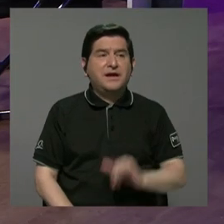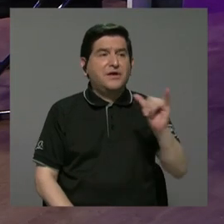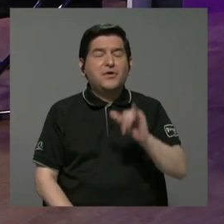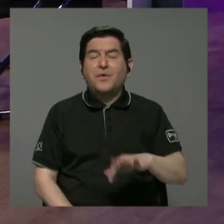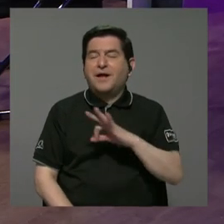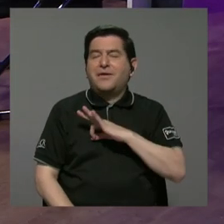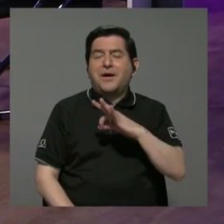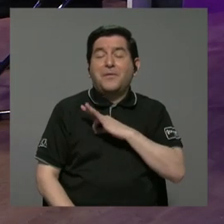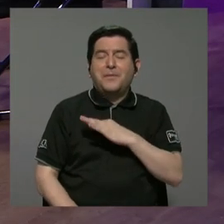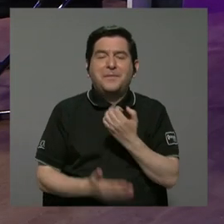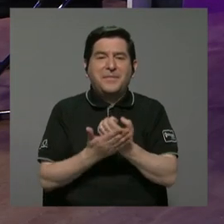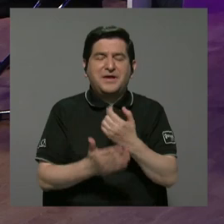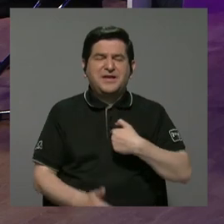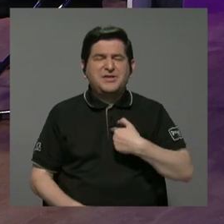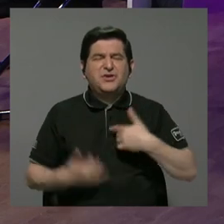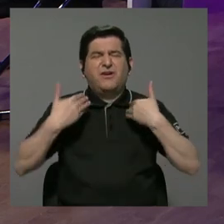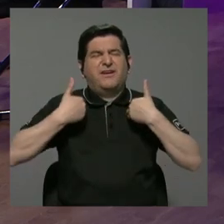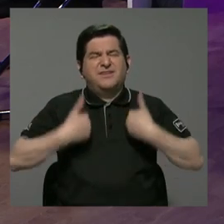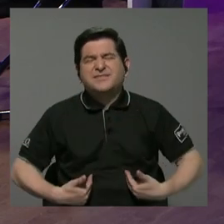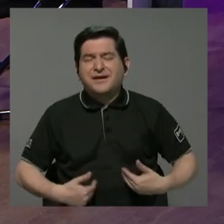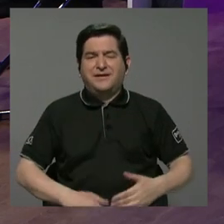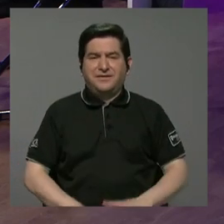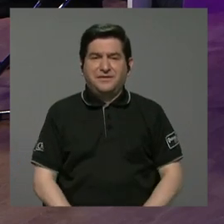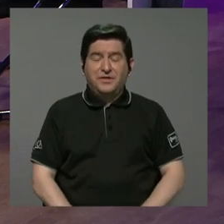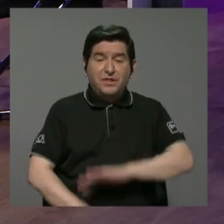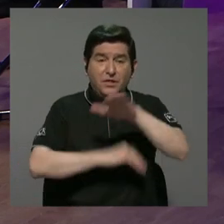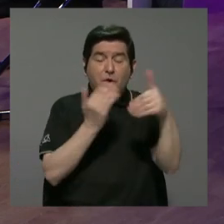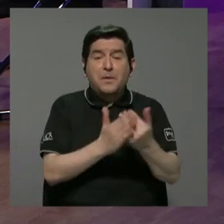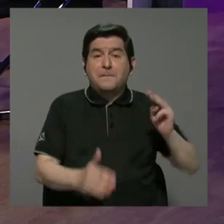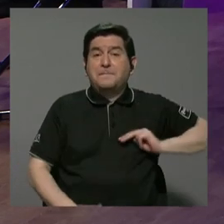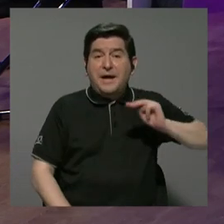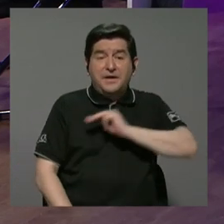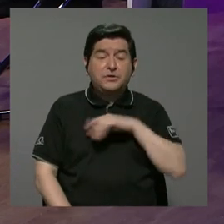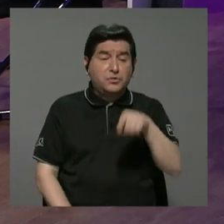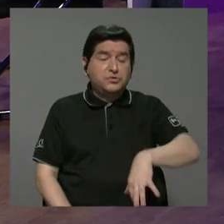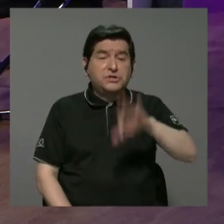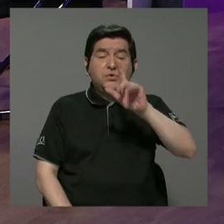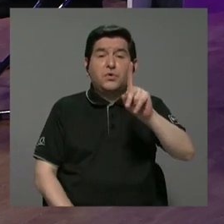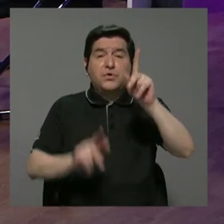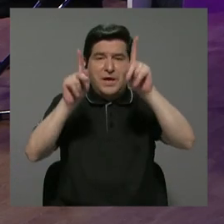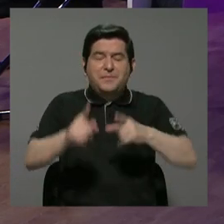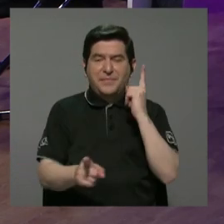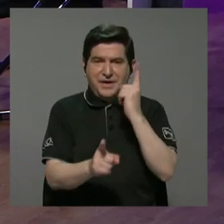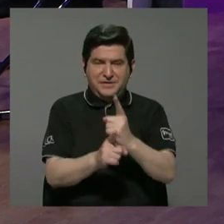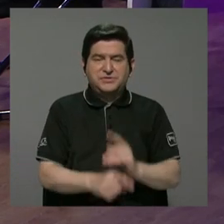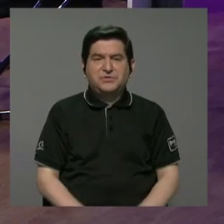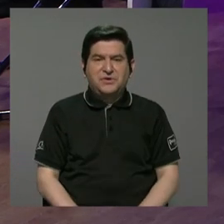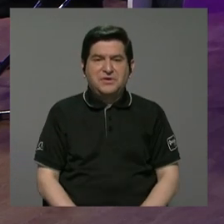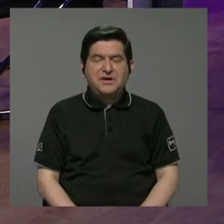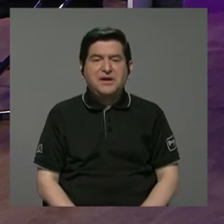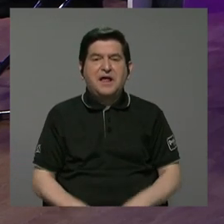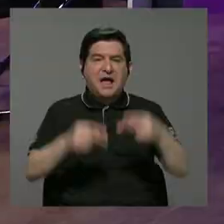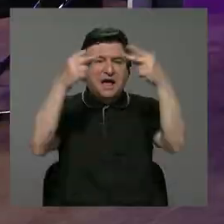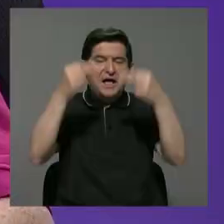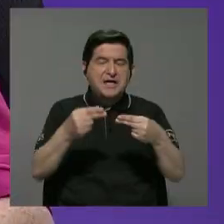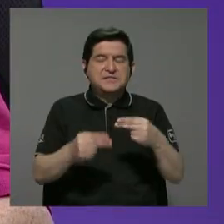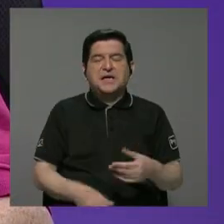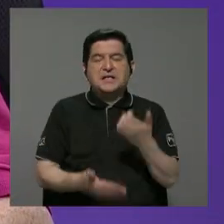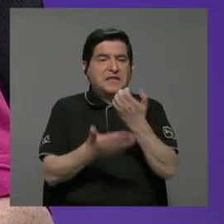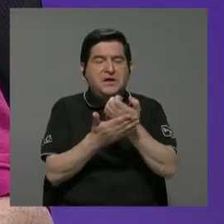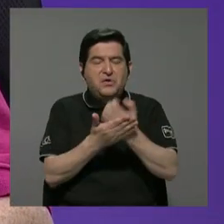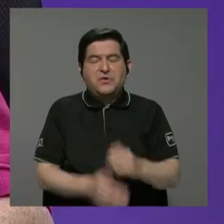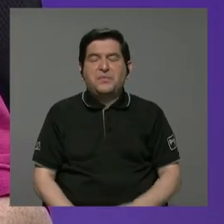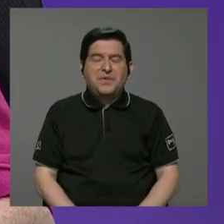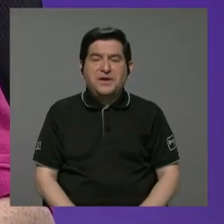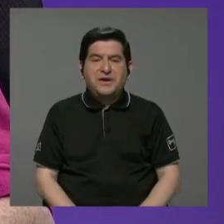mí eso me tiene agotada. Porque para todos los ministerios usted elige una persona idónea. Al de Hacienda, el de Economía. Para